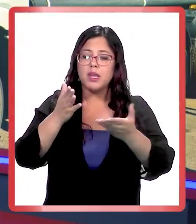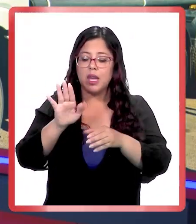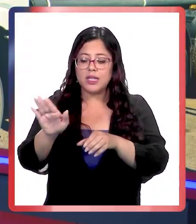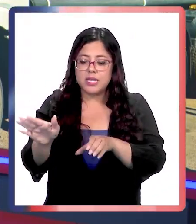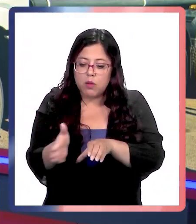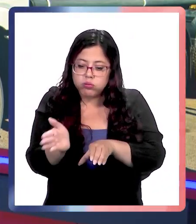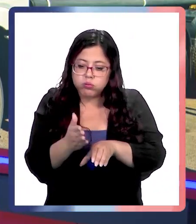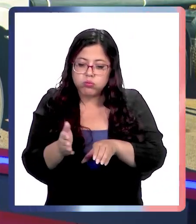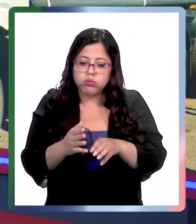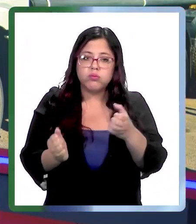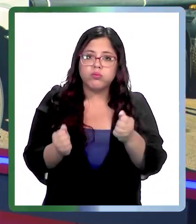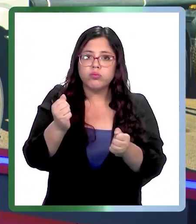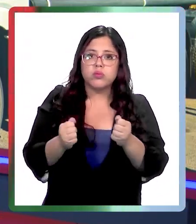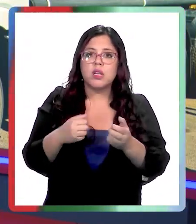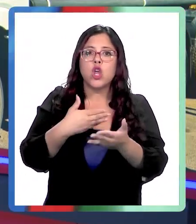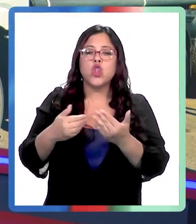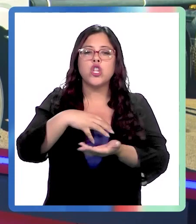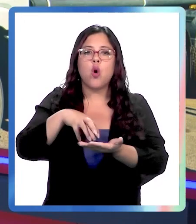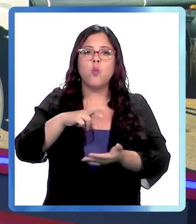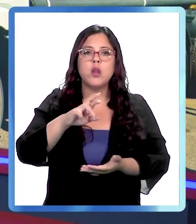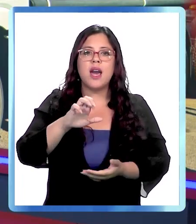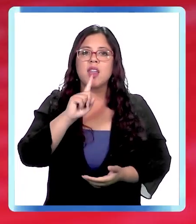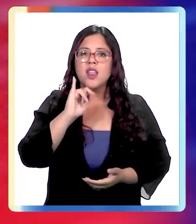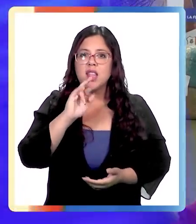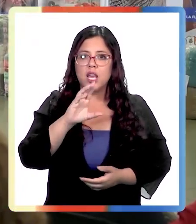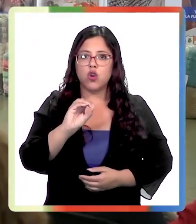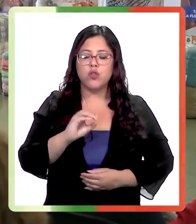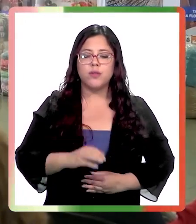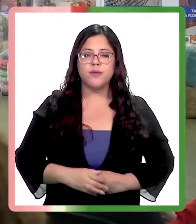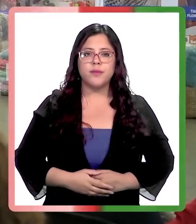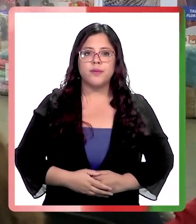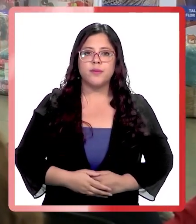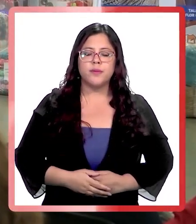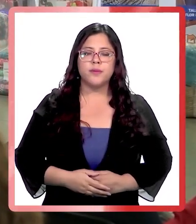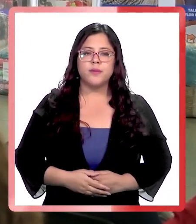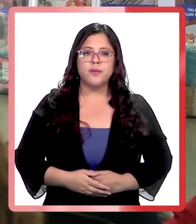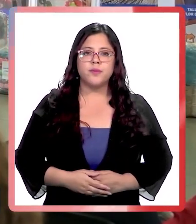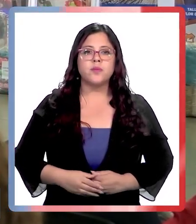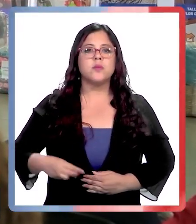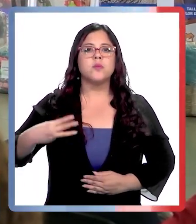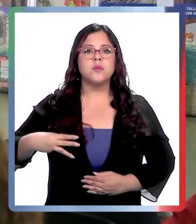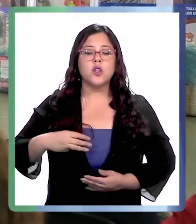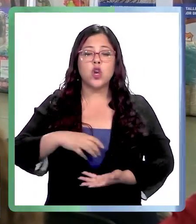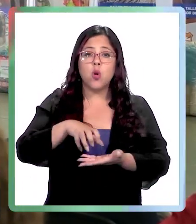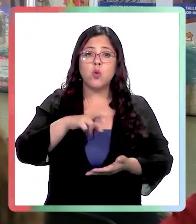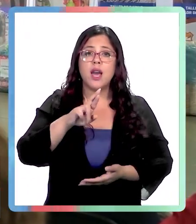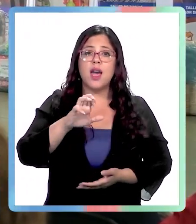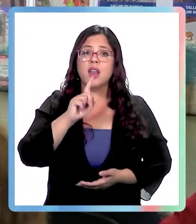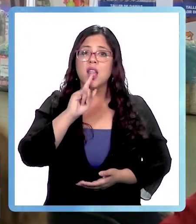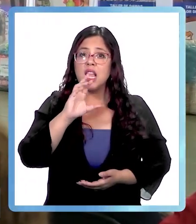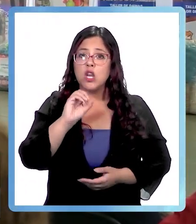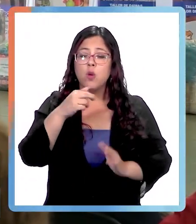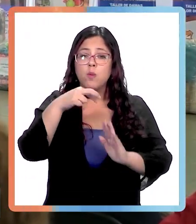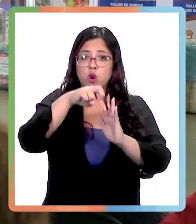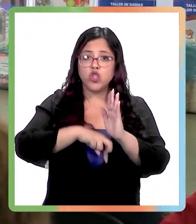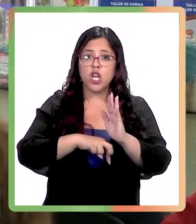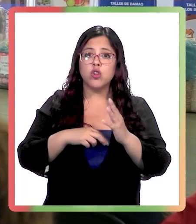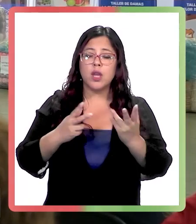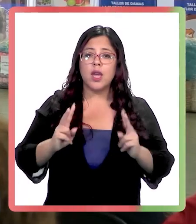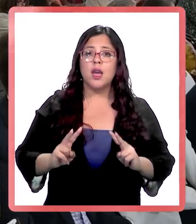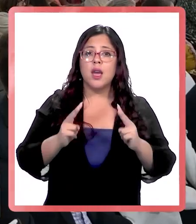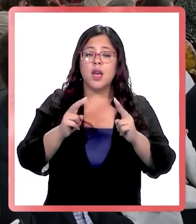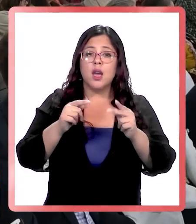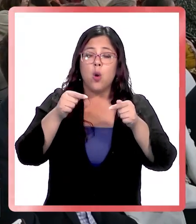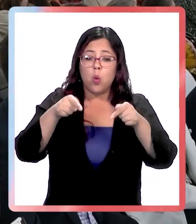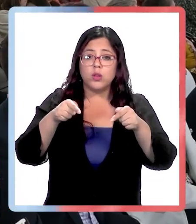Los detalles los revisamos en la nota de Contivisión. El municipio de Retiro presentó un proyecto para contribuir a este